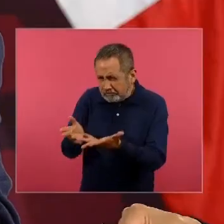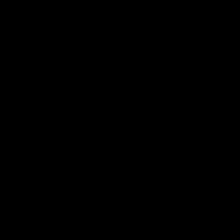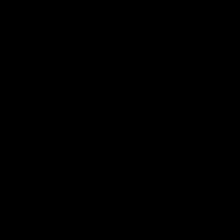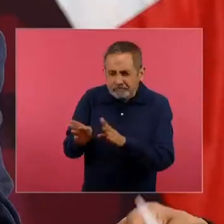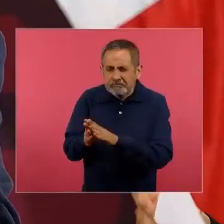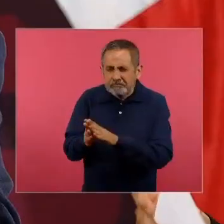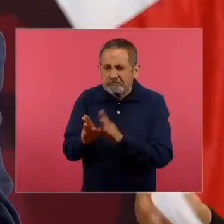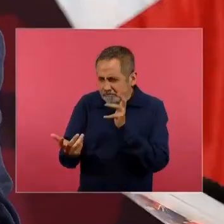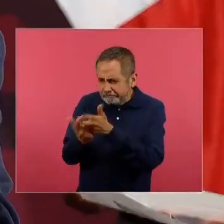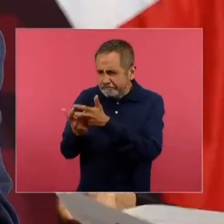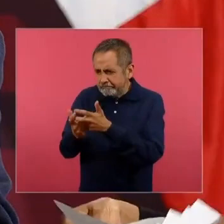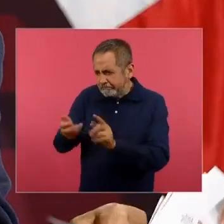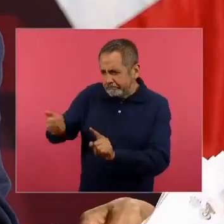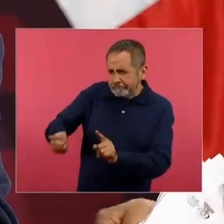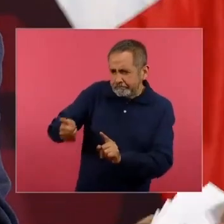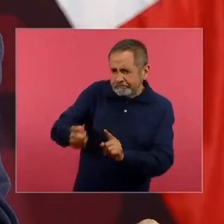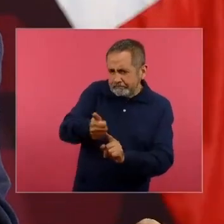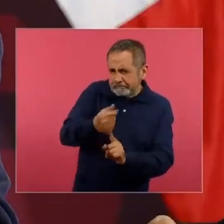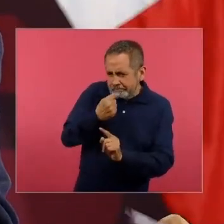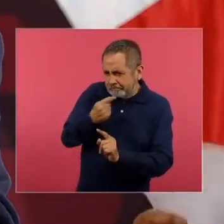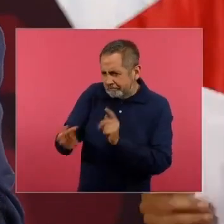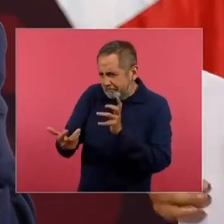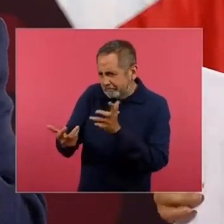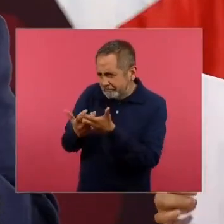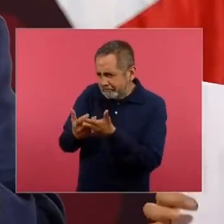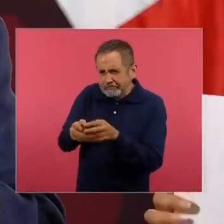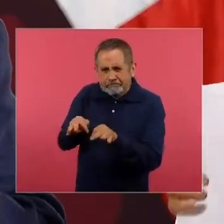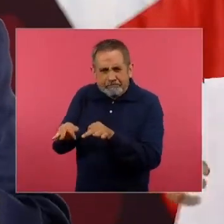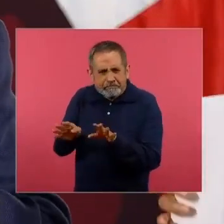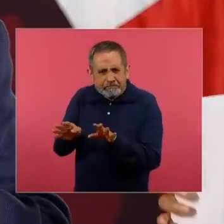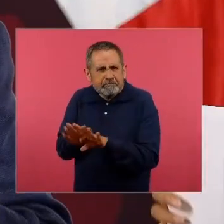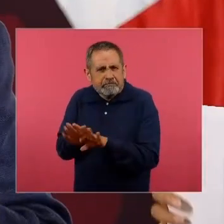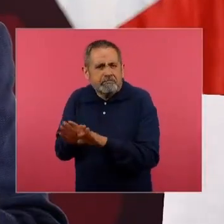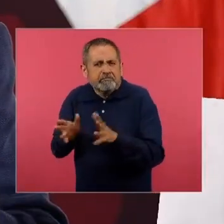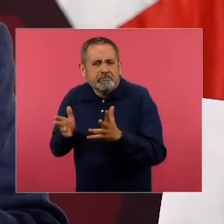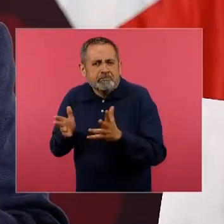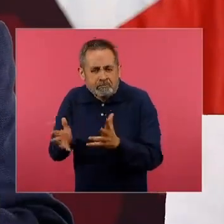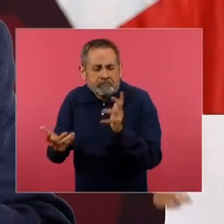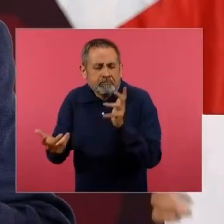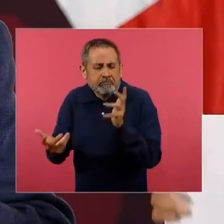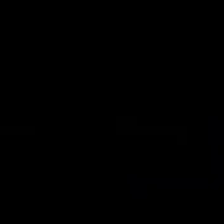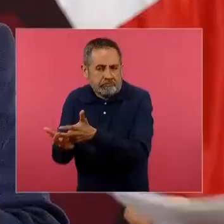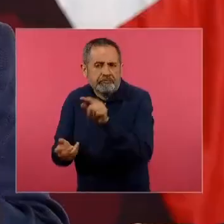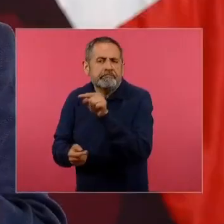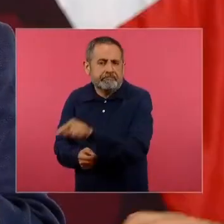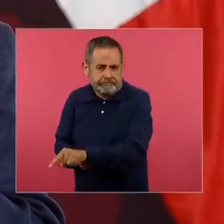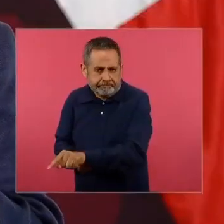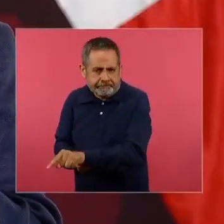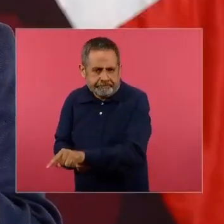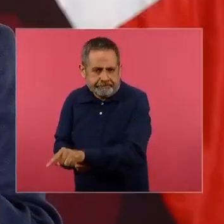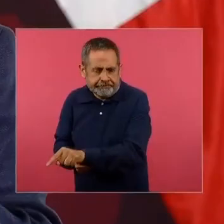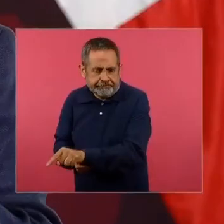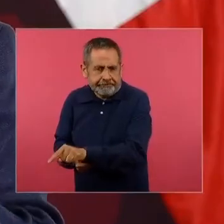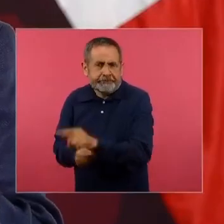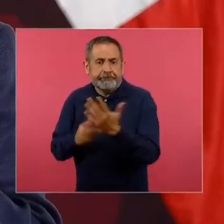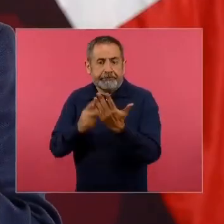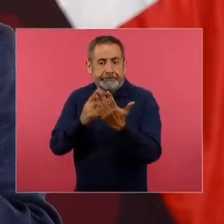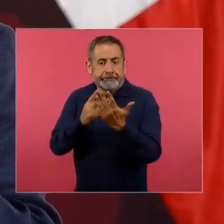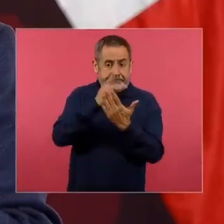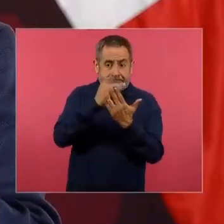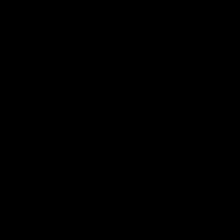¿cómo puedo trabajar mejor? Entonces, este plan de estudios tiene una